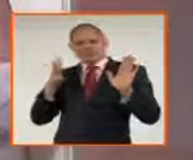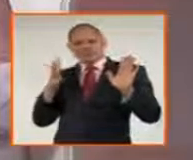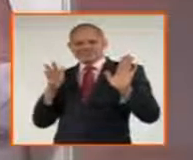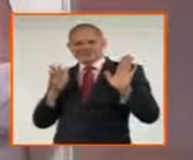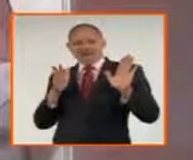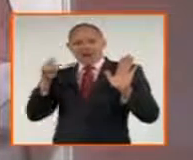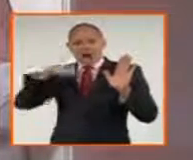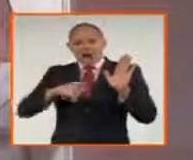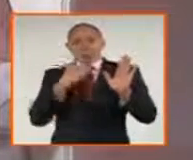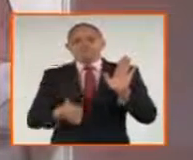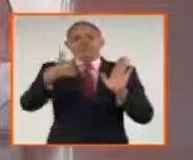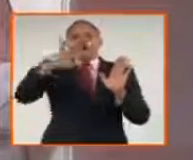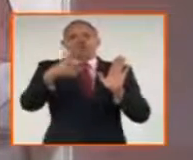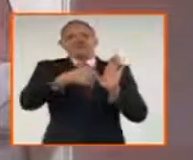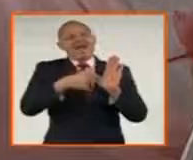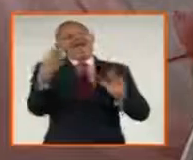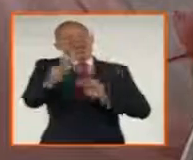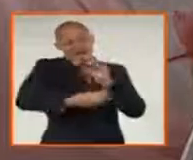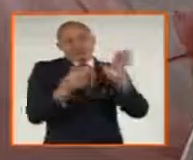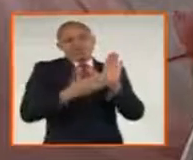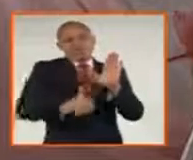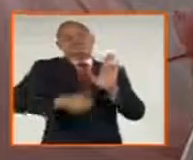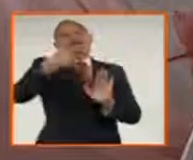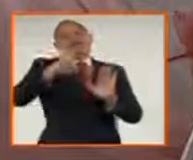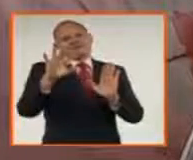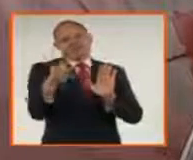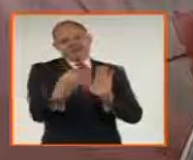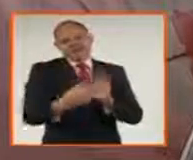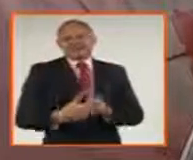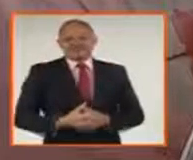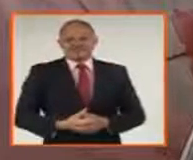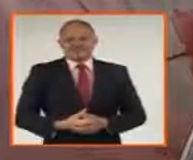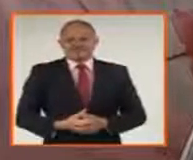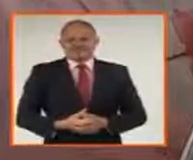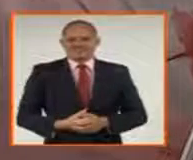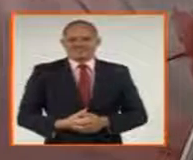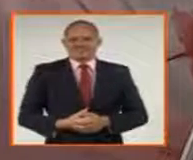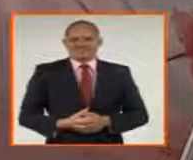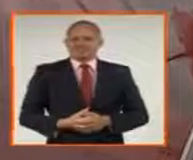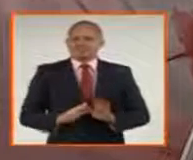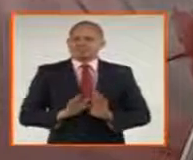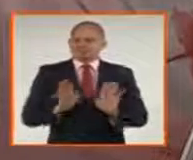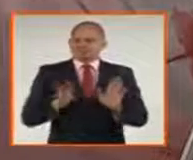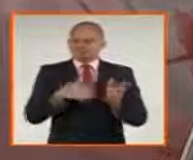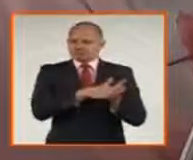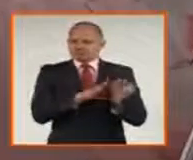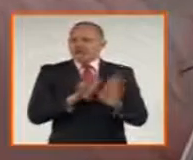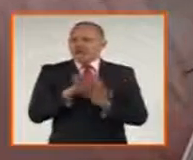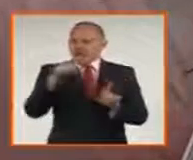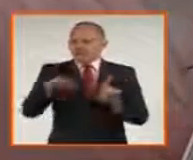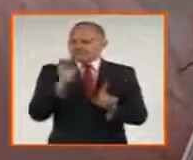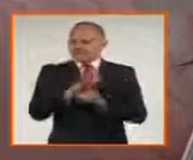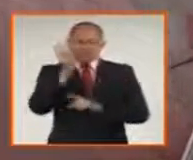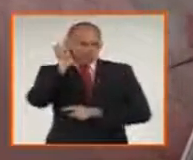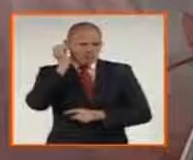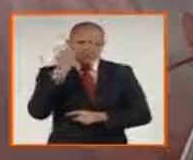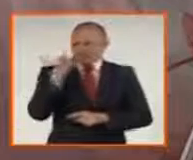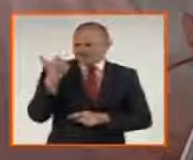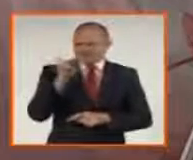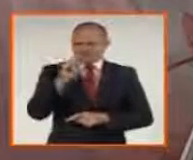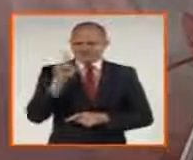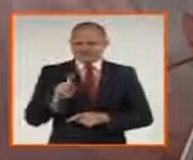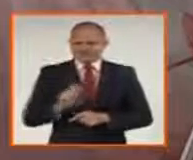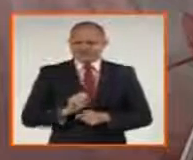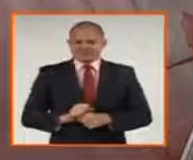la calidad que tiene este documento para las familias cubanas. Y voy a empezar con Ana María, precisamente para